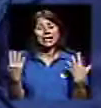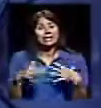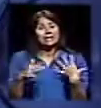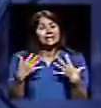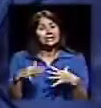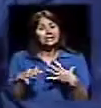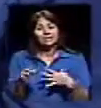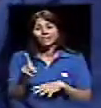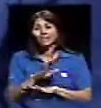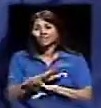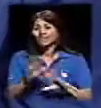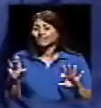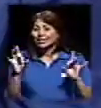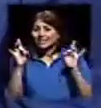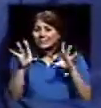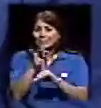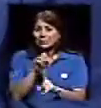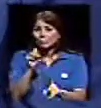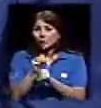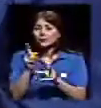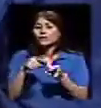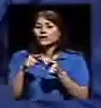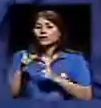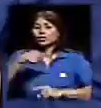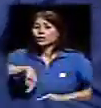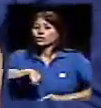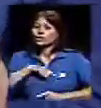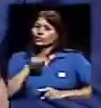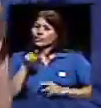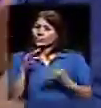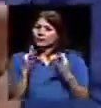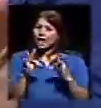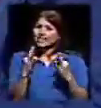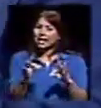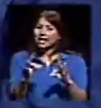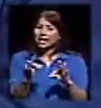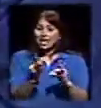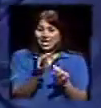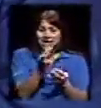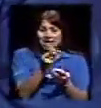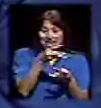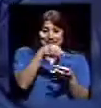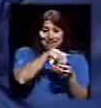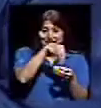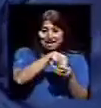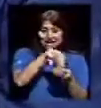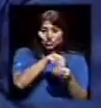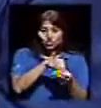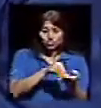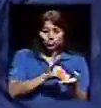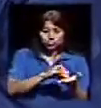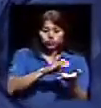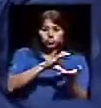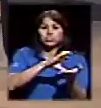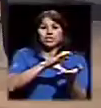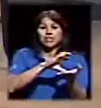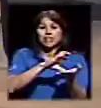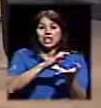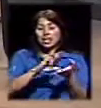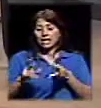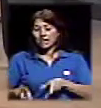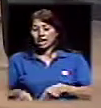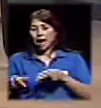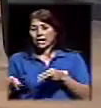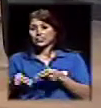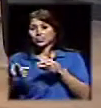hoy se encuentran, ¿verdad? Así que debemos buscar cómo equilibrar esos ingresos y esos gastos de manera tal que no estemos